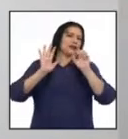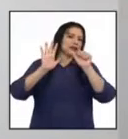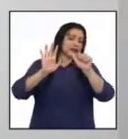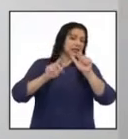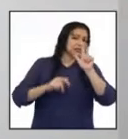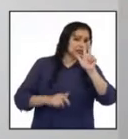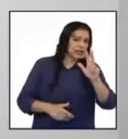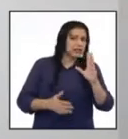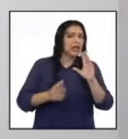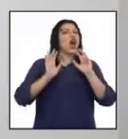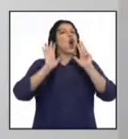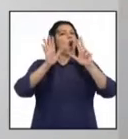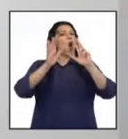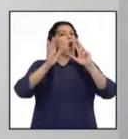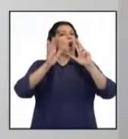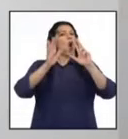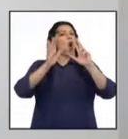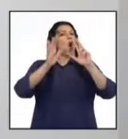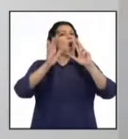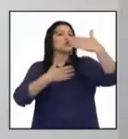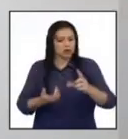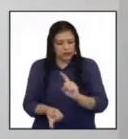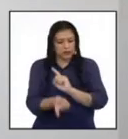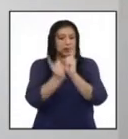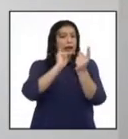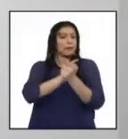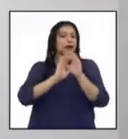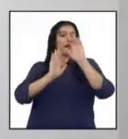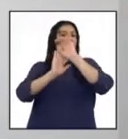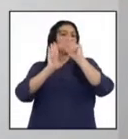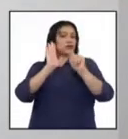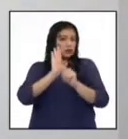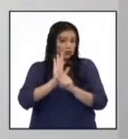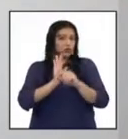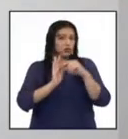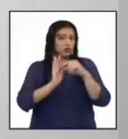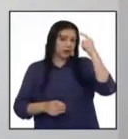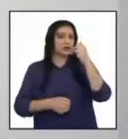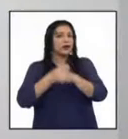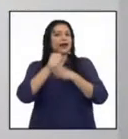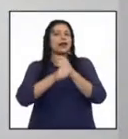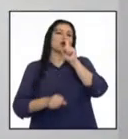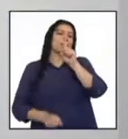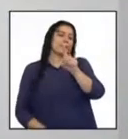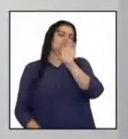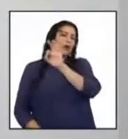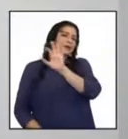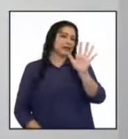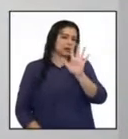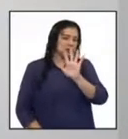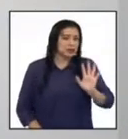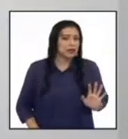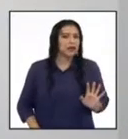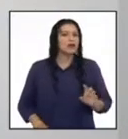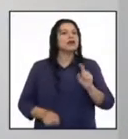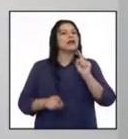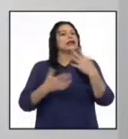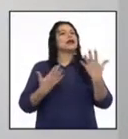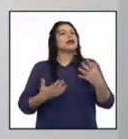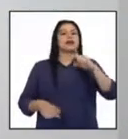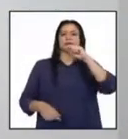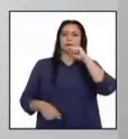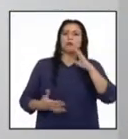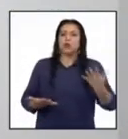1963, 8 años después de que se modificara la Constitución en 1955 y de que